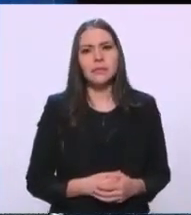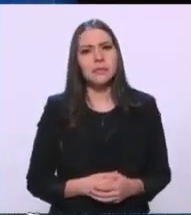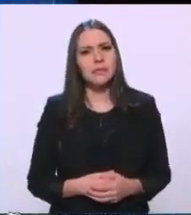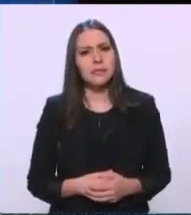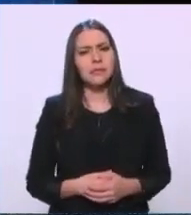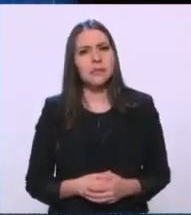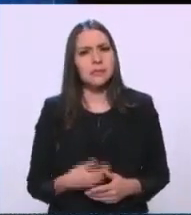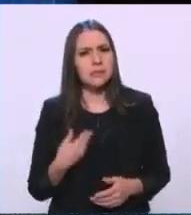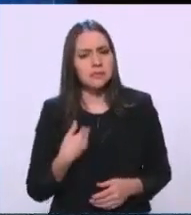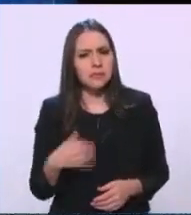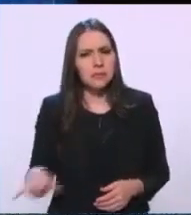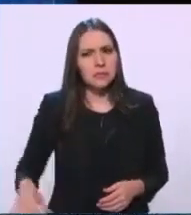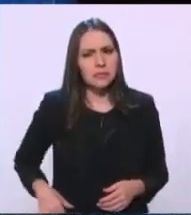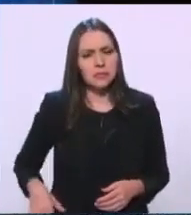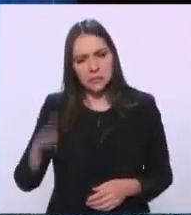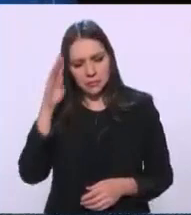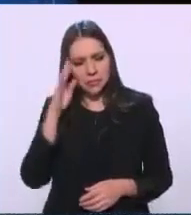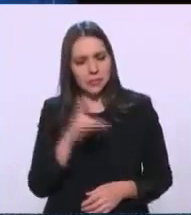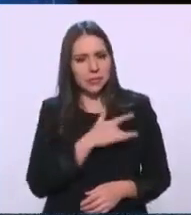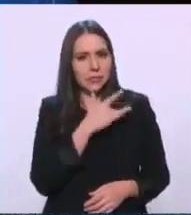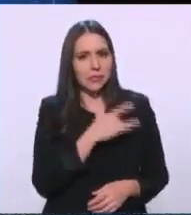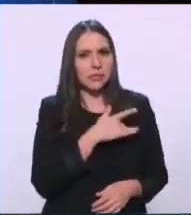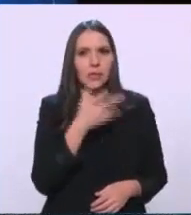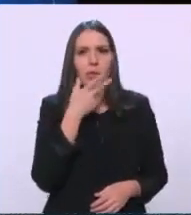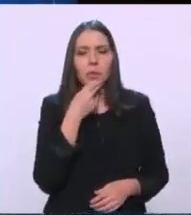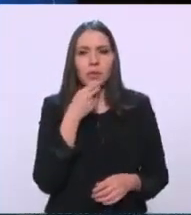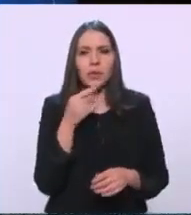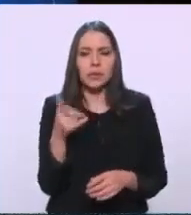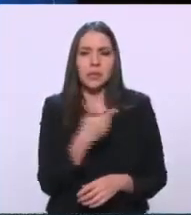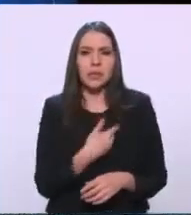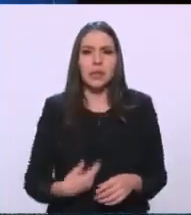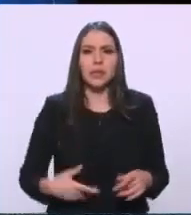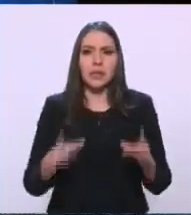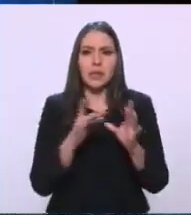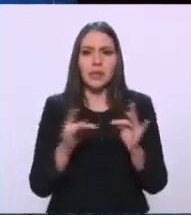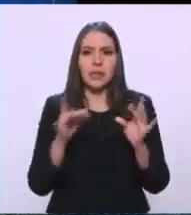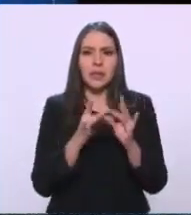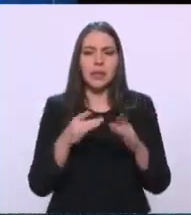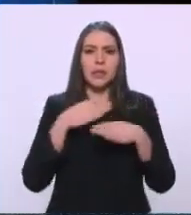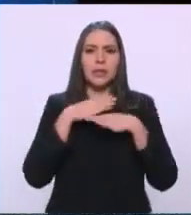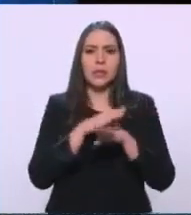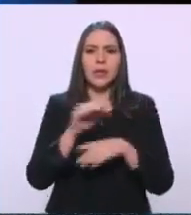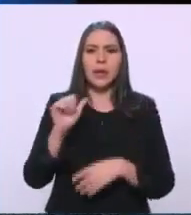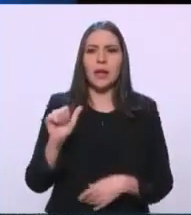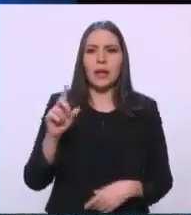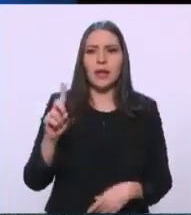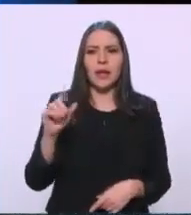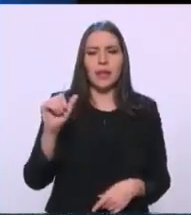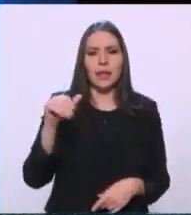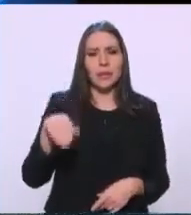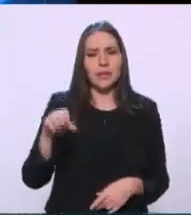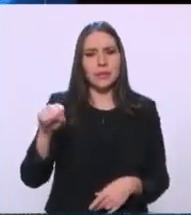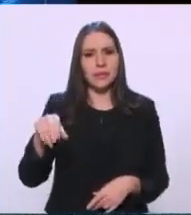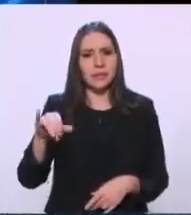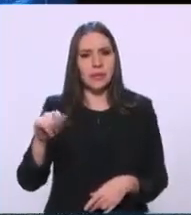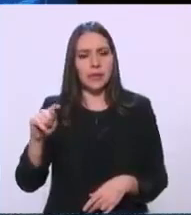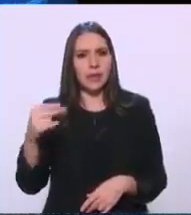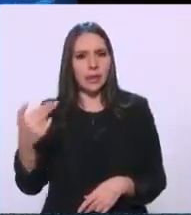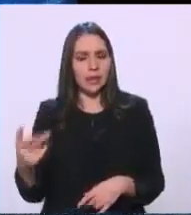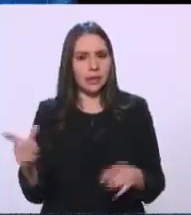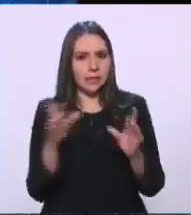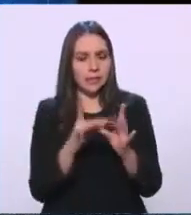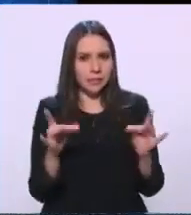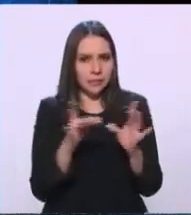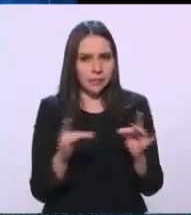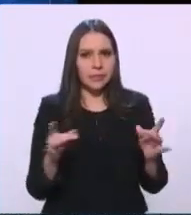la recuperación que el presidente hace de Adam Smith, que es, digamos, anecdótica, la anécdota del día. El patrono